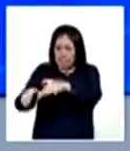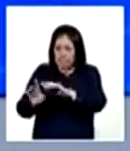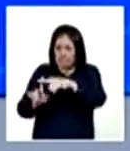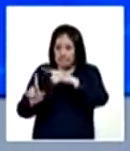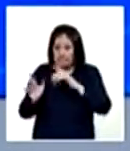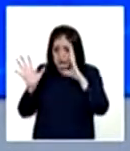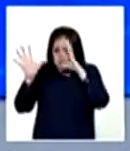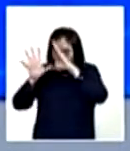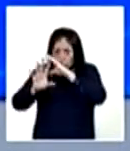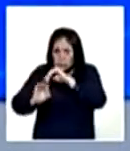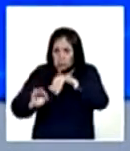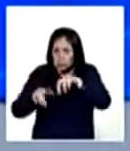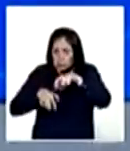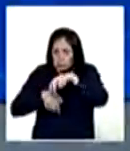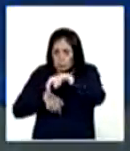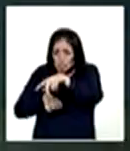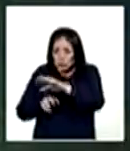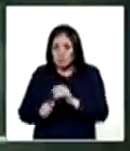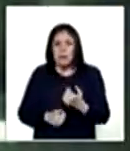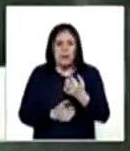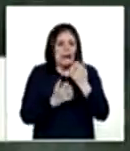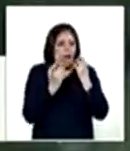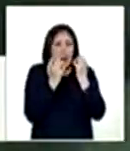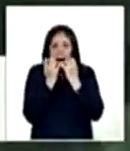la noche. Vamos a ver.